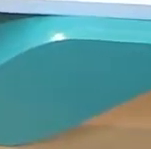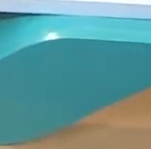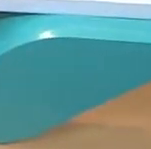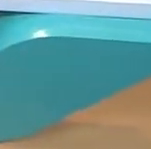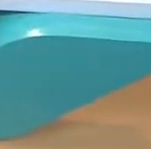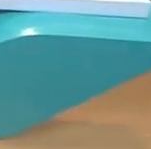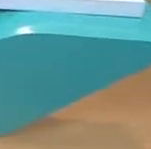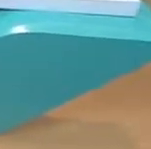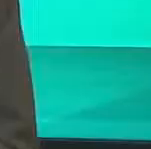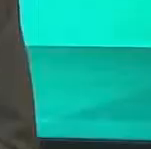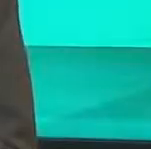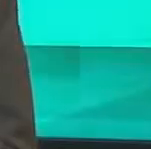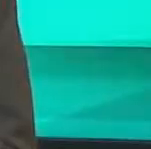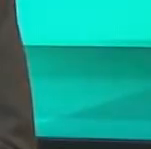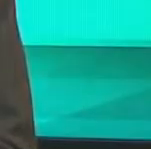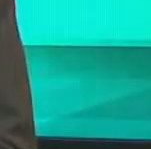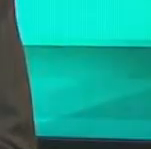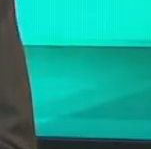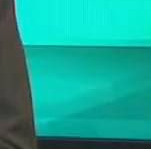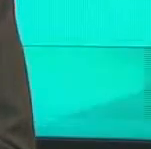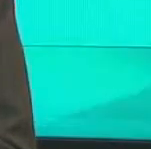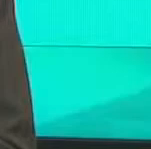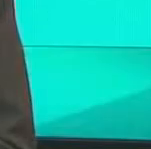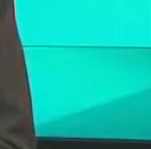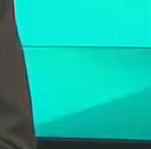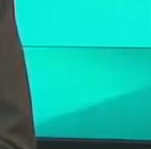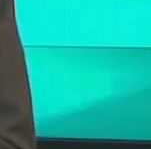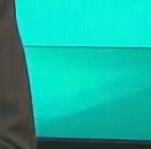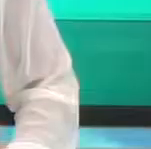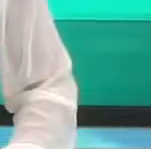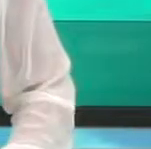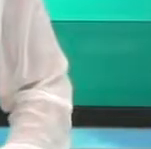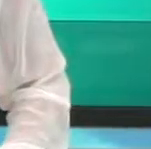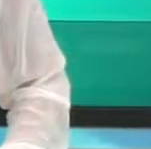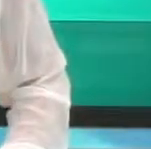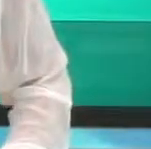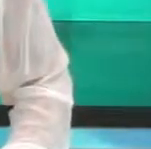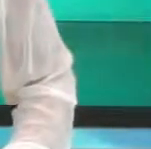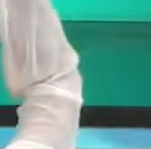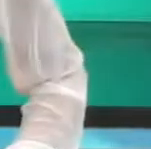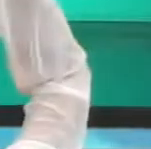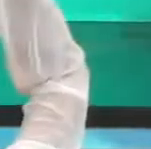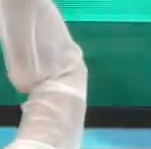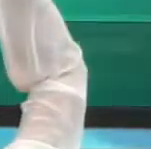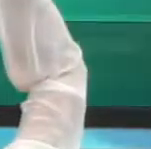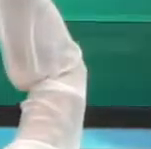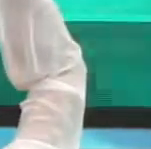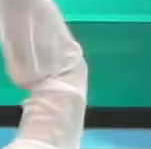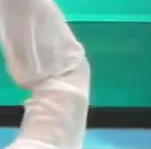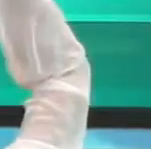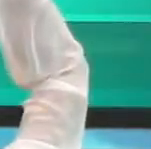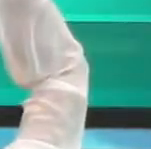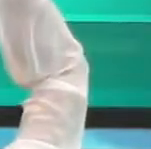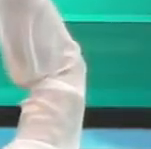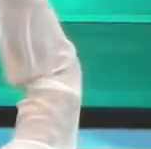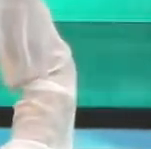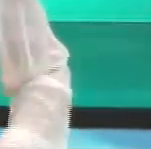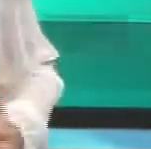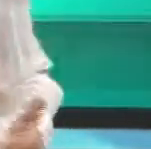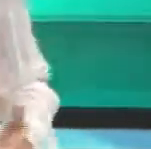Perú Noticias. Buenas noches, doctor. Muchas gracias. Josefina, ¿cómo estás? Un placer saludarte. Usted ha presidido hoy una sesión del Consejo Nacional de Seguridad Ciudadana